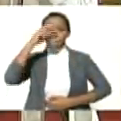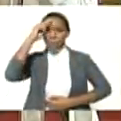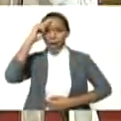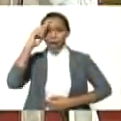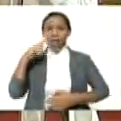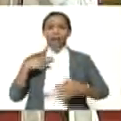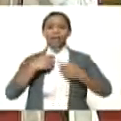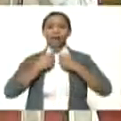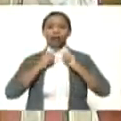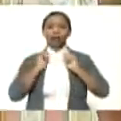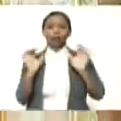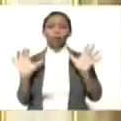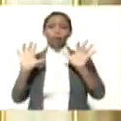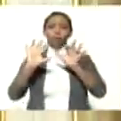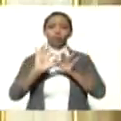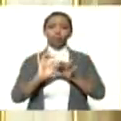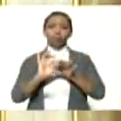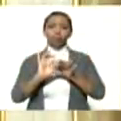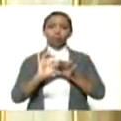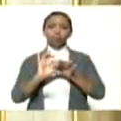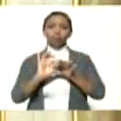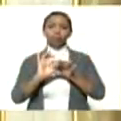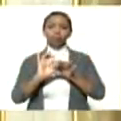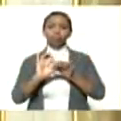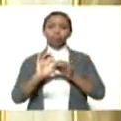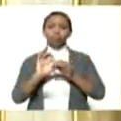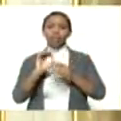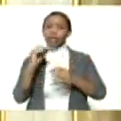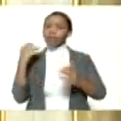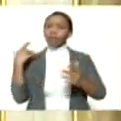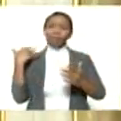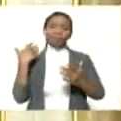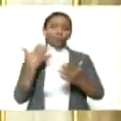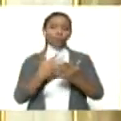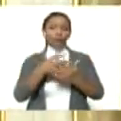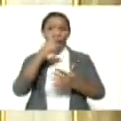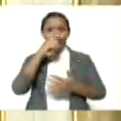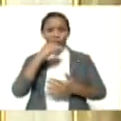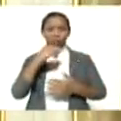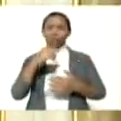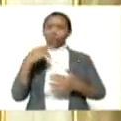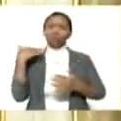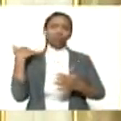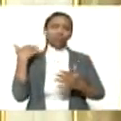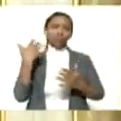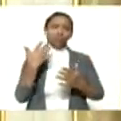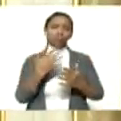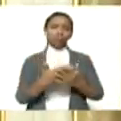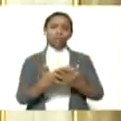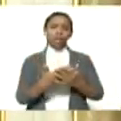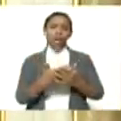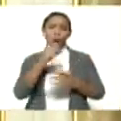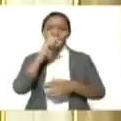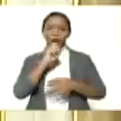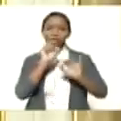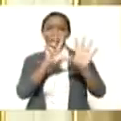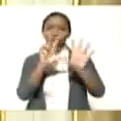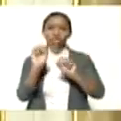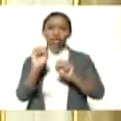Aristóbulo. Luego, al pasar de los años, en los años 80,